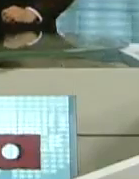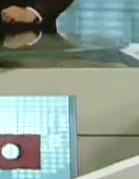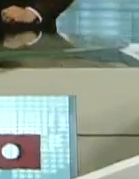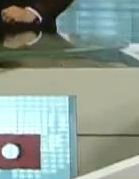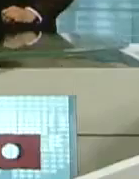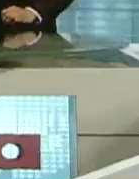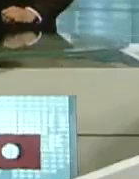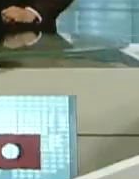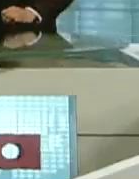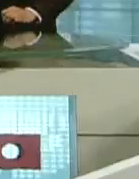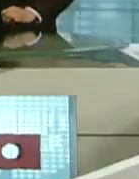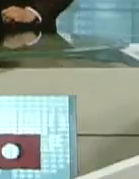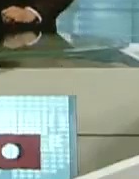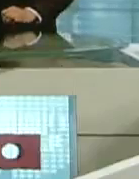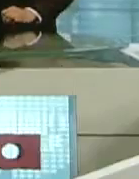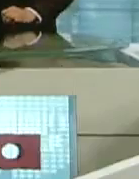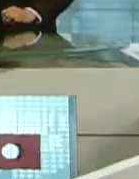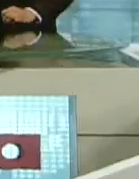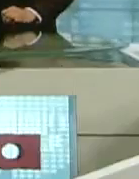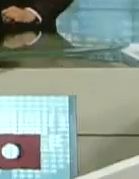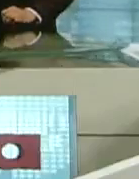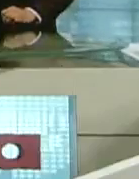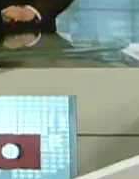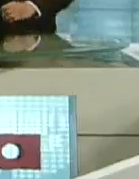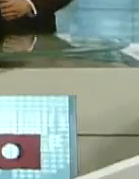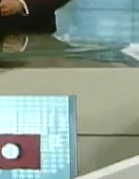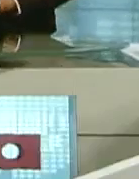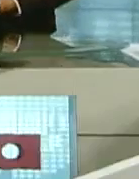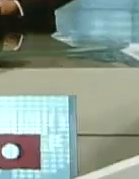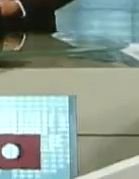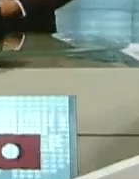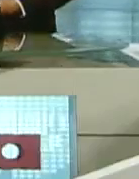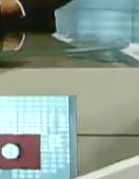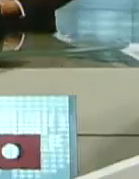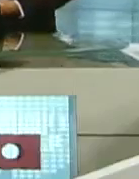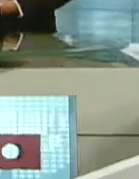venezolana en estos espacios. Recordemos que todo con el debido protocolo de bioseguridad.